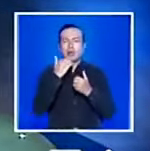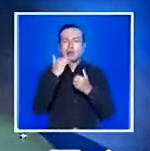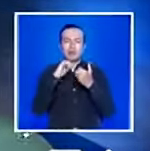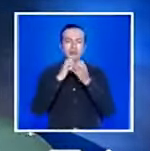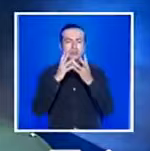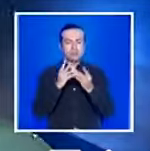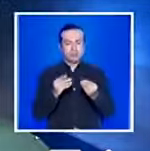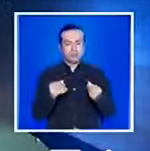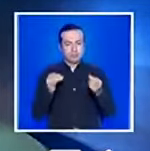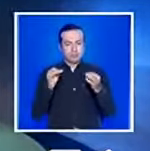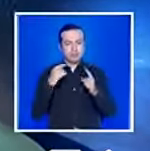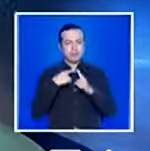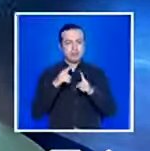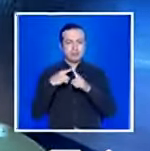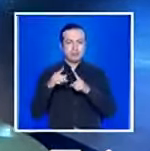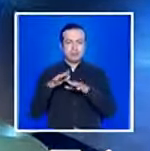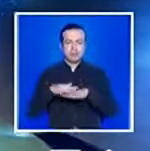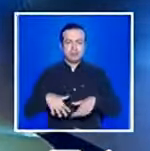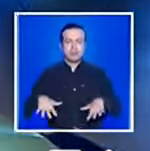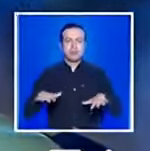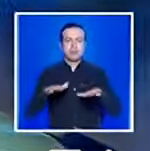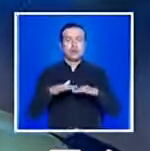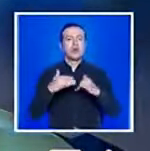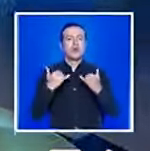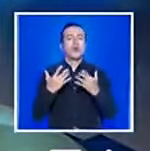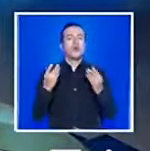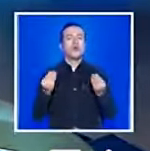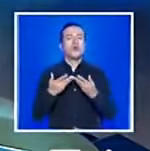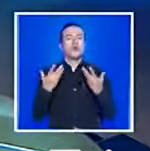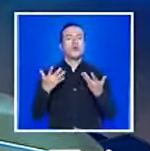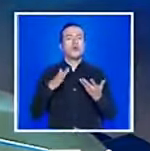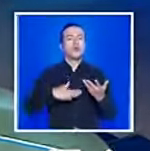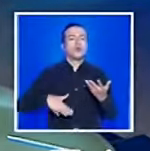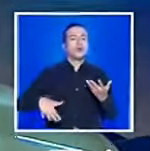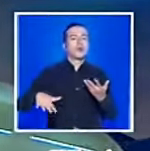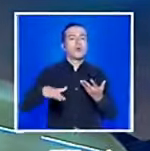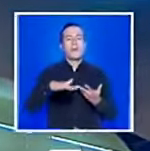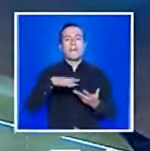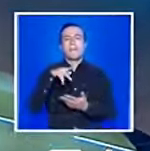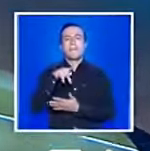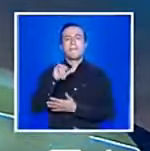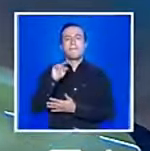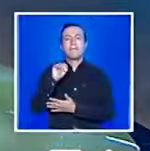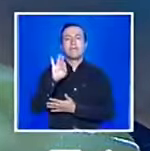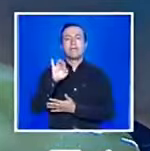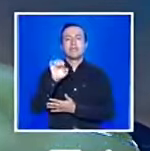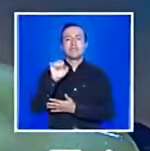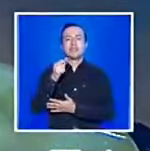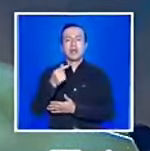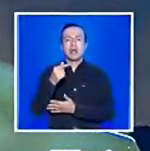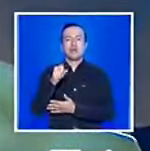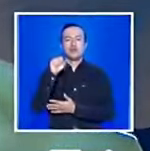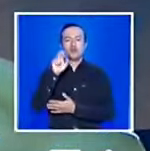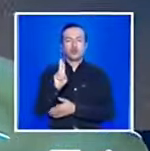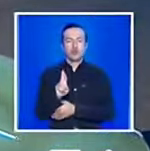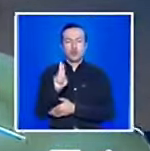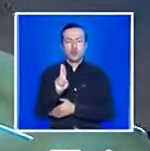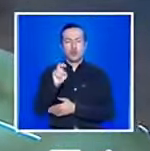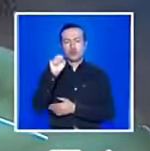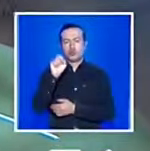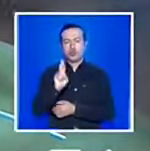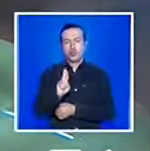solución en distintos puntos. Ahora nos vamos precisamente a la parroquia de Pinta, que está ubicada en el suroriente de la capital,